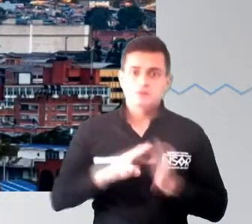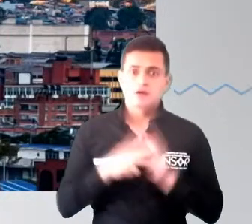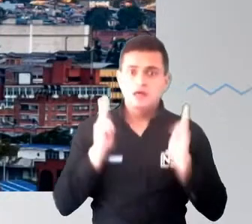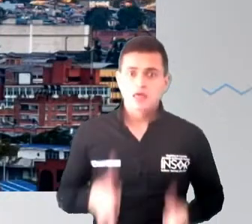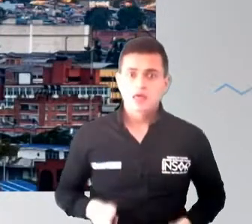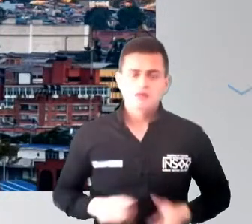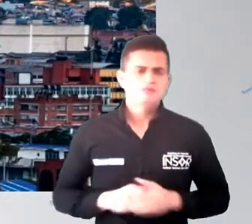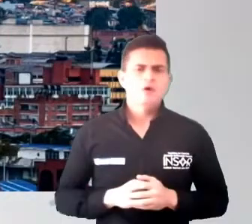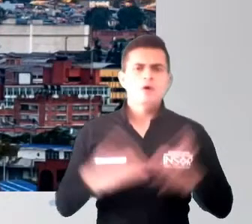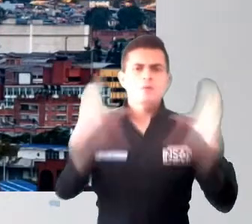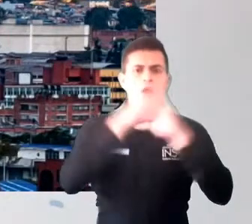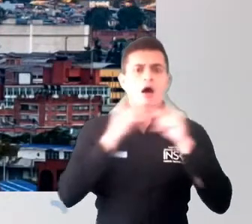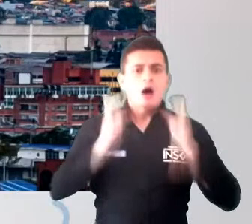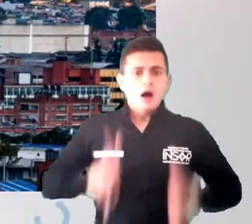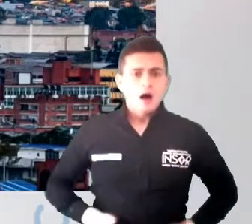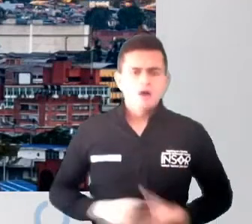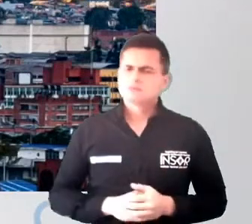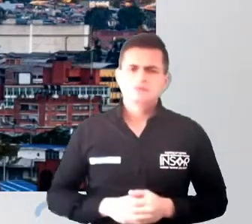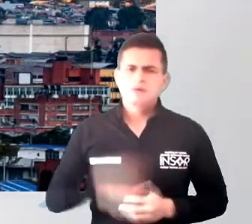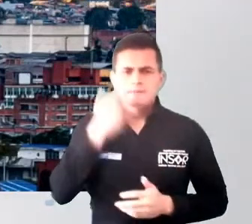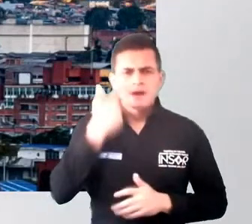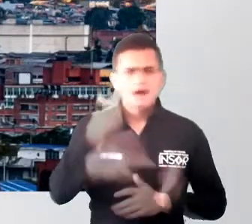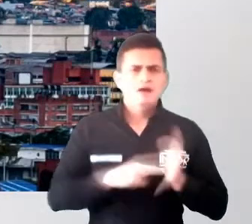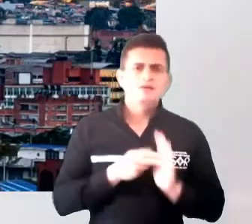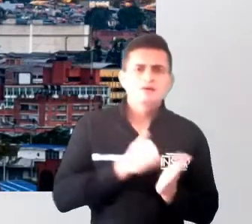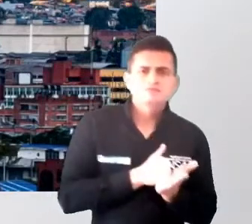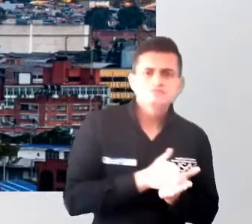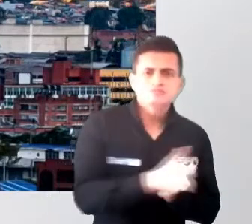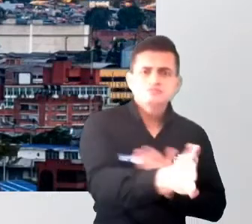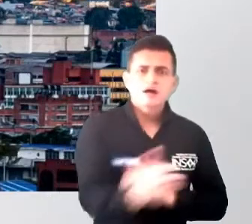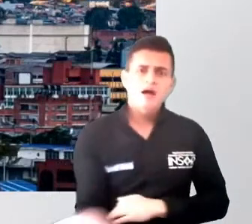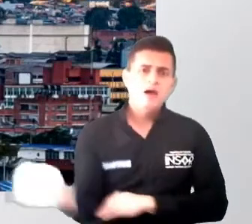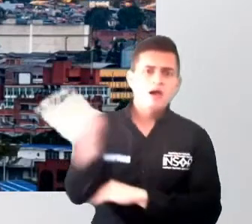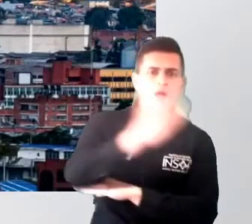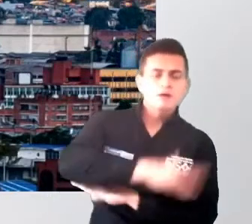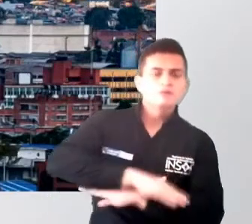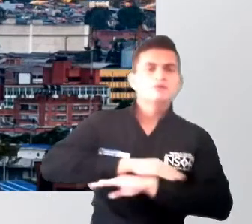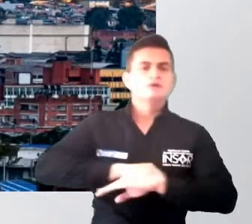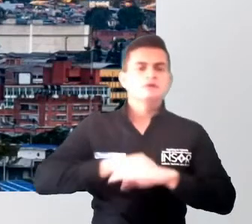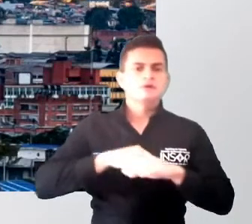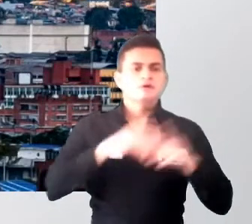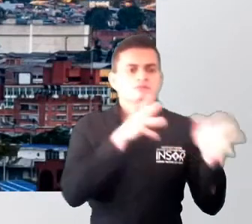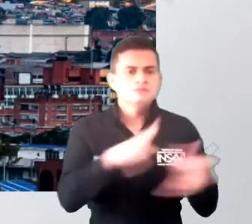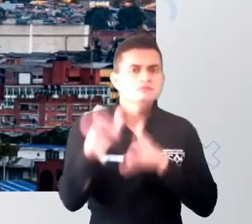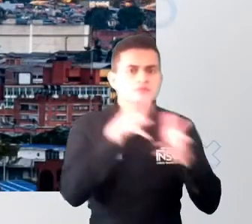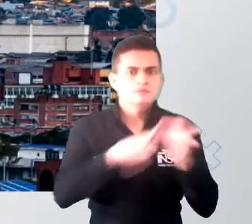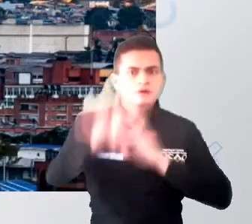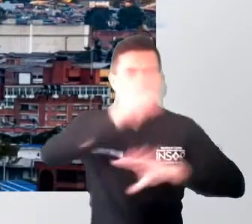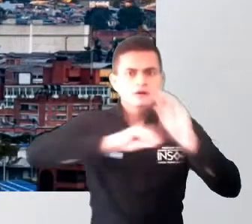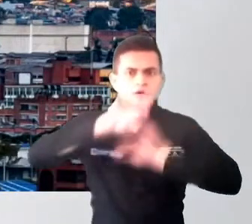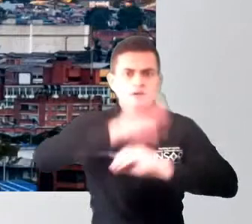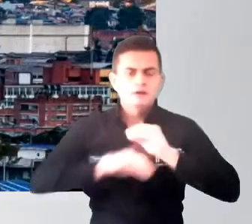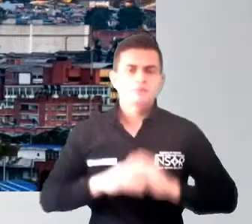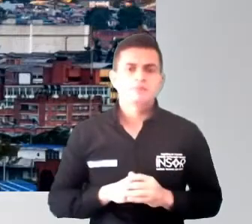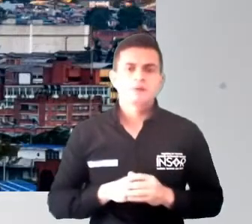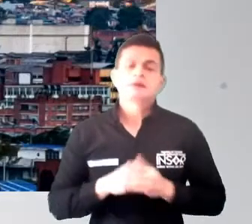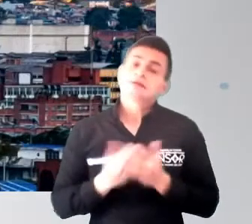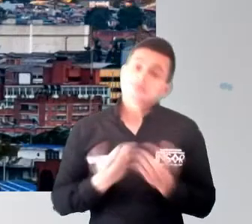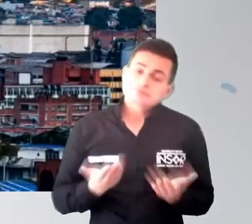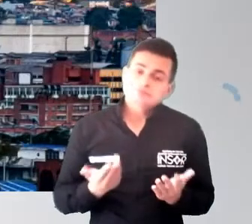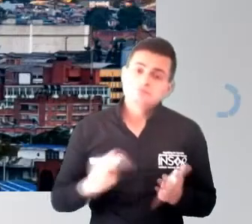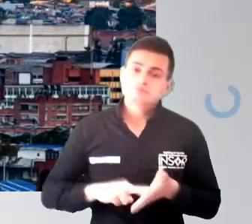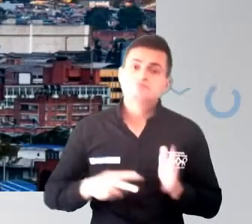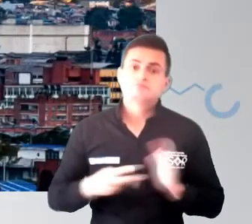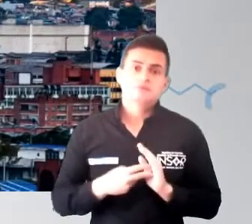noches, sino esto es un continuo donde tenemos, por un lado, la oportunidad de mantener